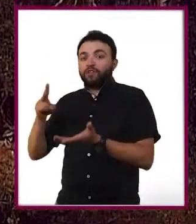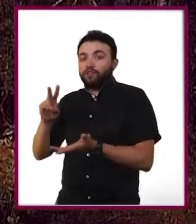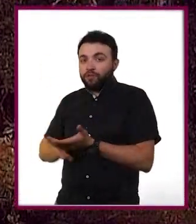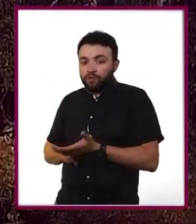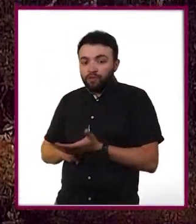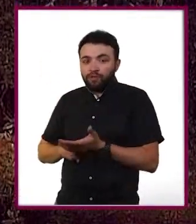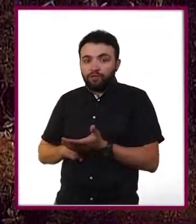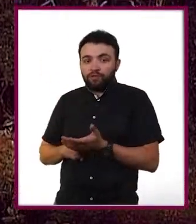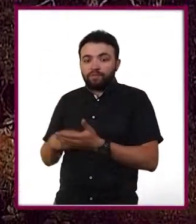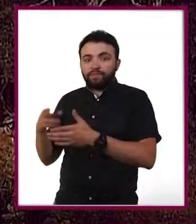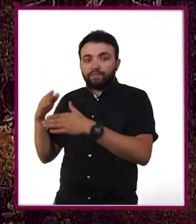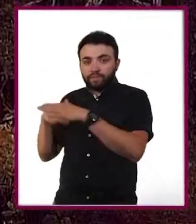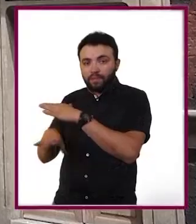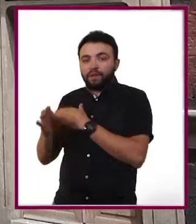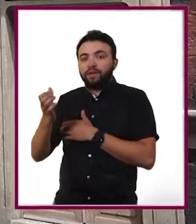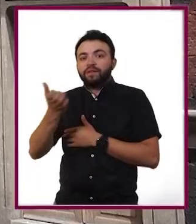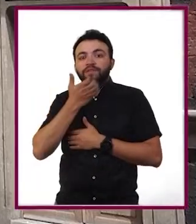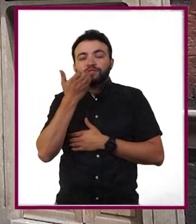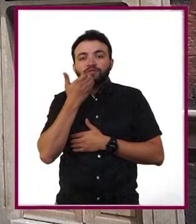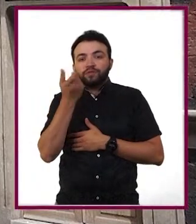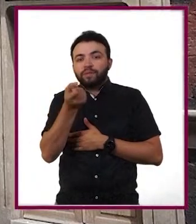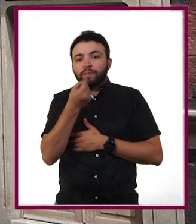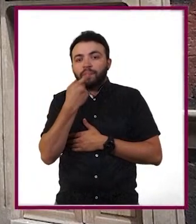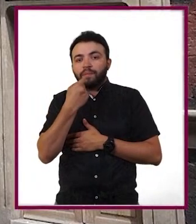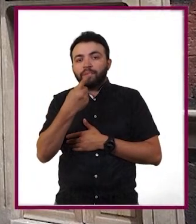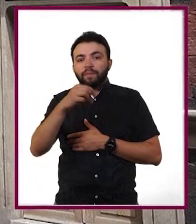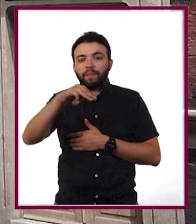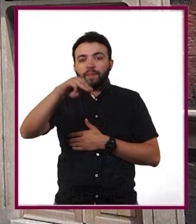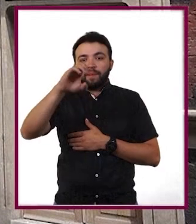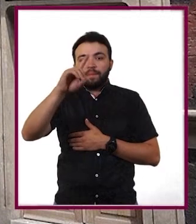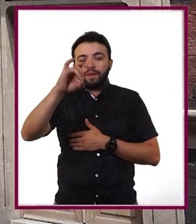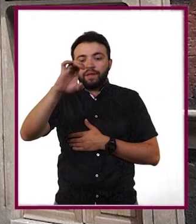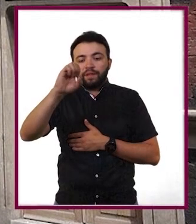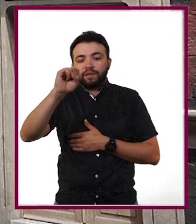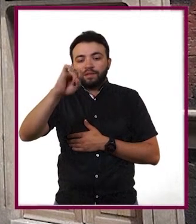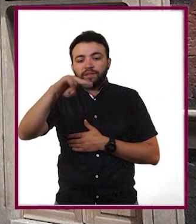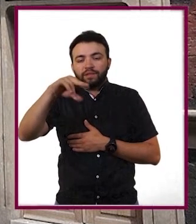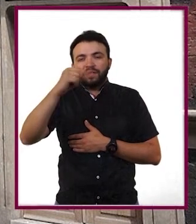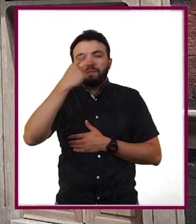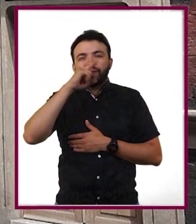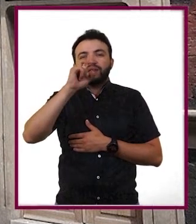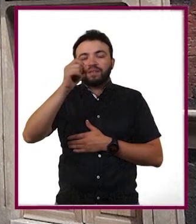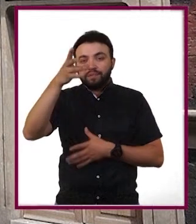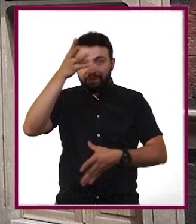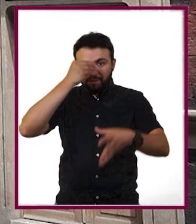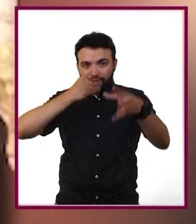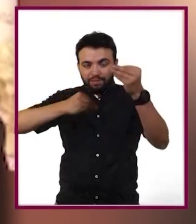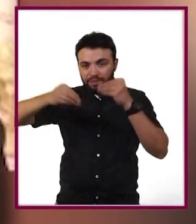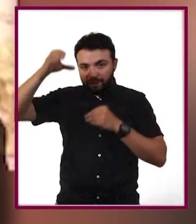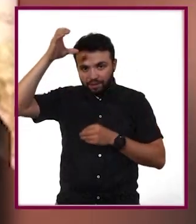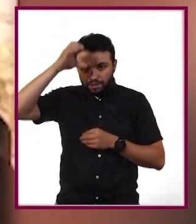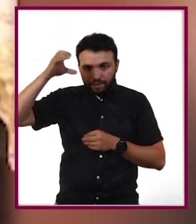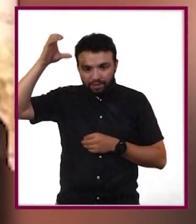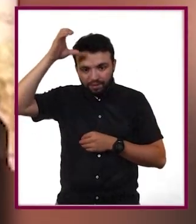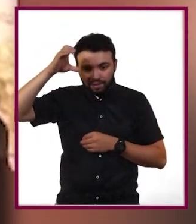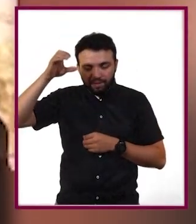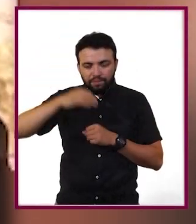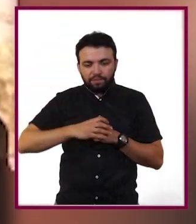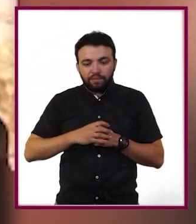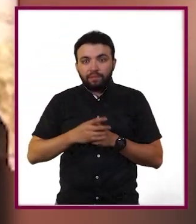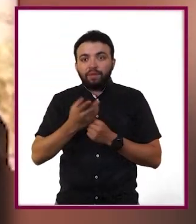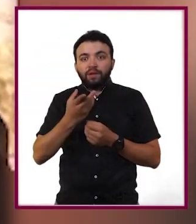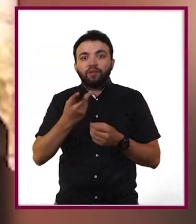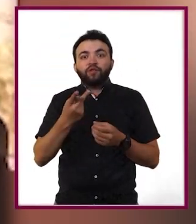de la pintura de paisaje, él ingresa a la Escuela de Medicina para llevar